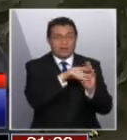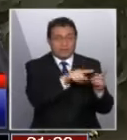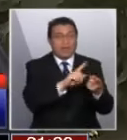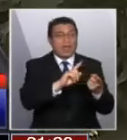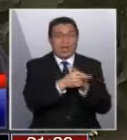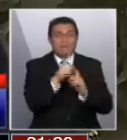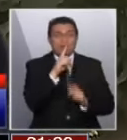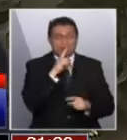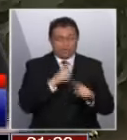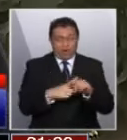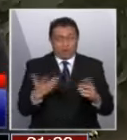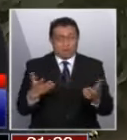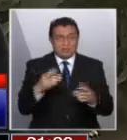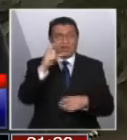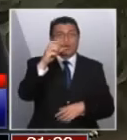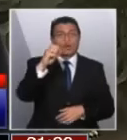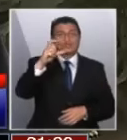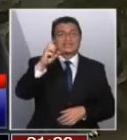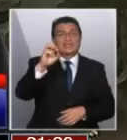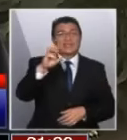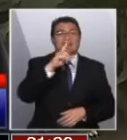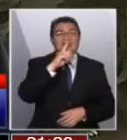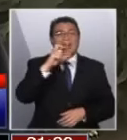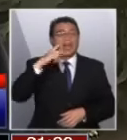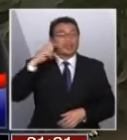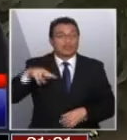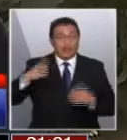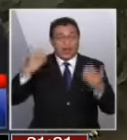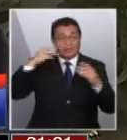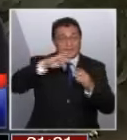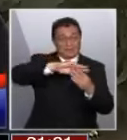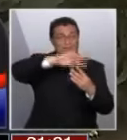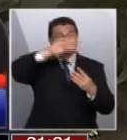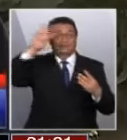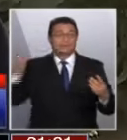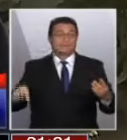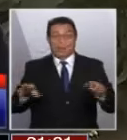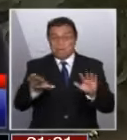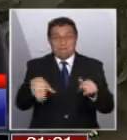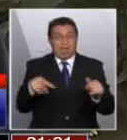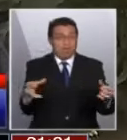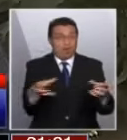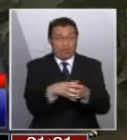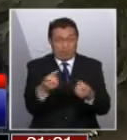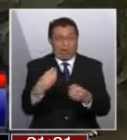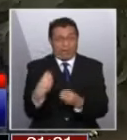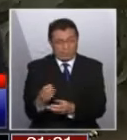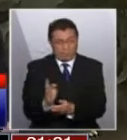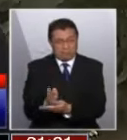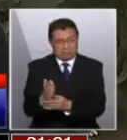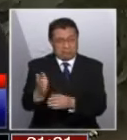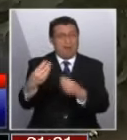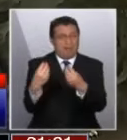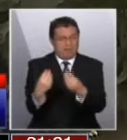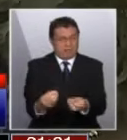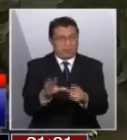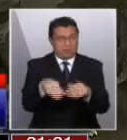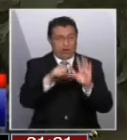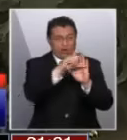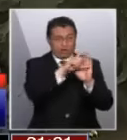de nombre no más a la concertación la concertación le fue bien y hizo muchos progresos con esa